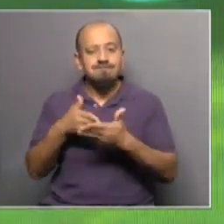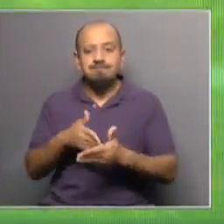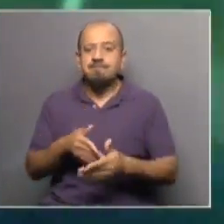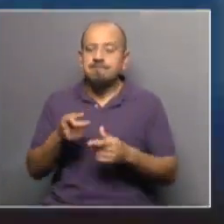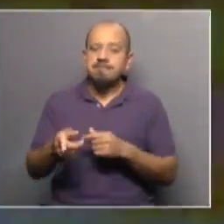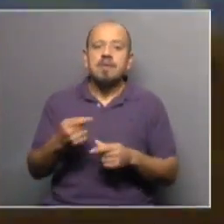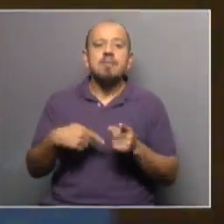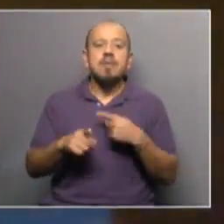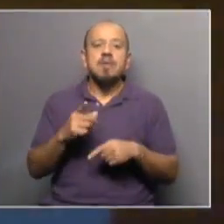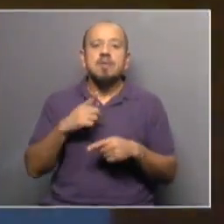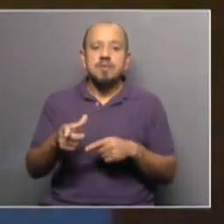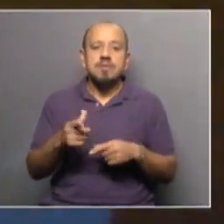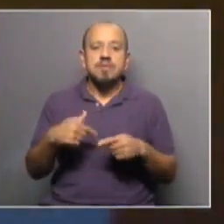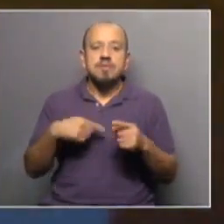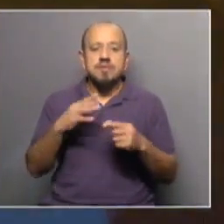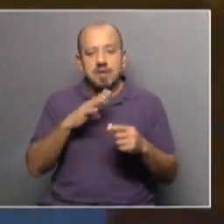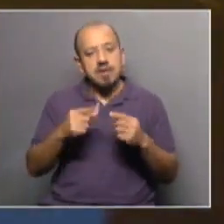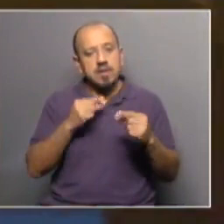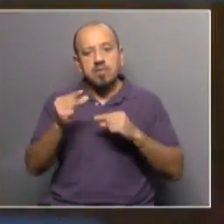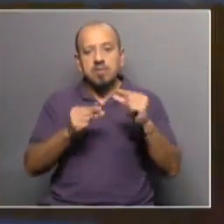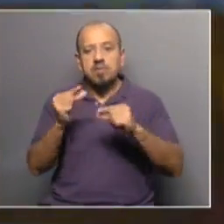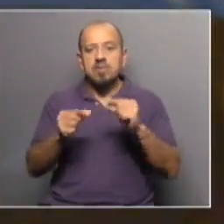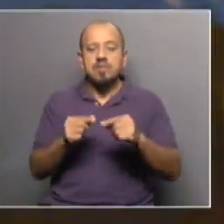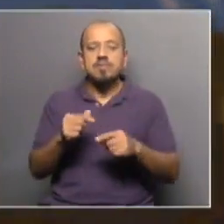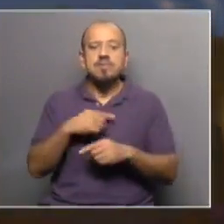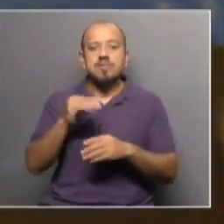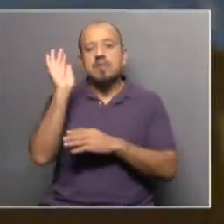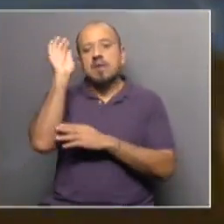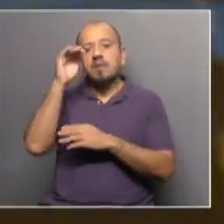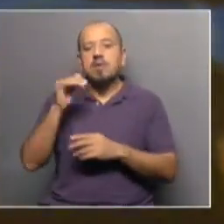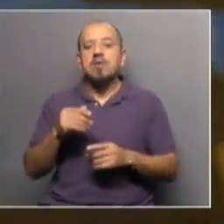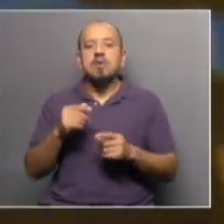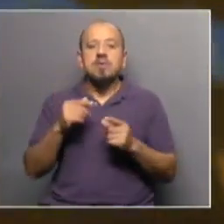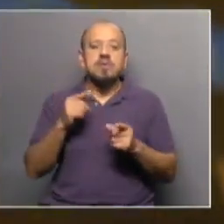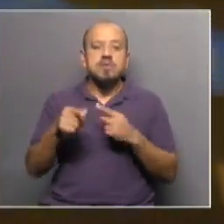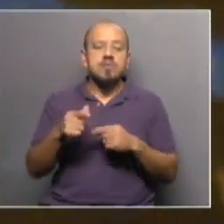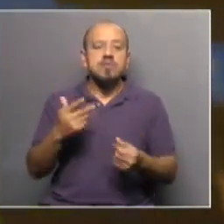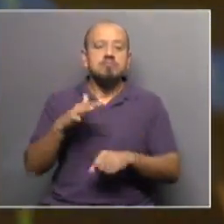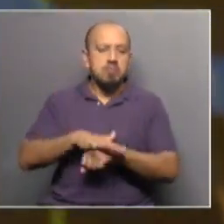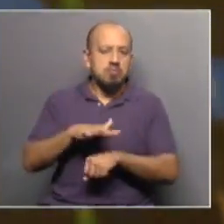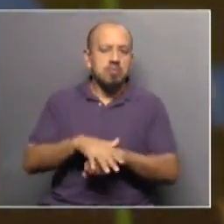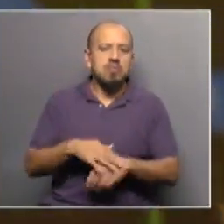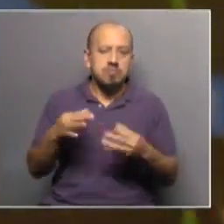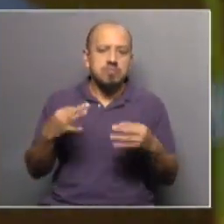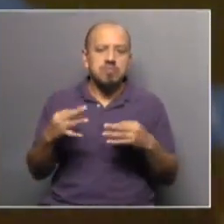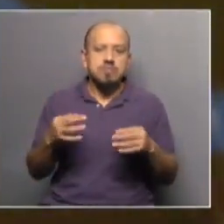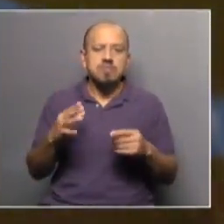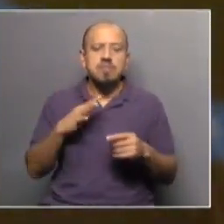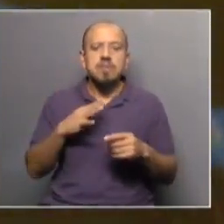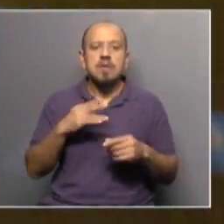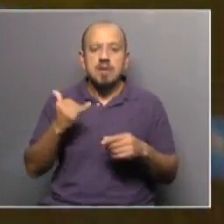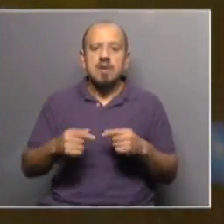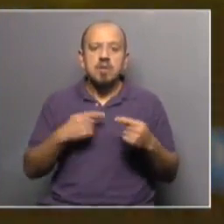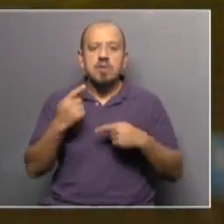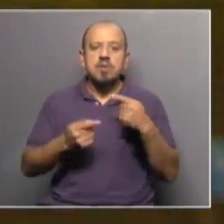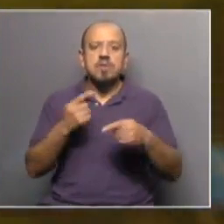está, obviamente, pero bueno, es parte de un camino que se está atravesando y el básquetbol femenino creo que atraviesa un buen momento, que tiene que seguir creciendo, obviamente, y de